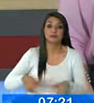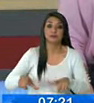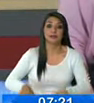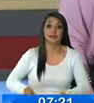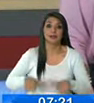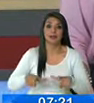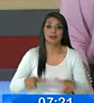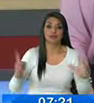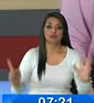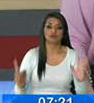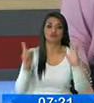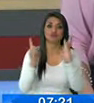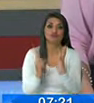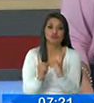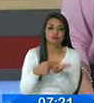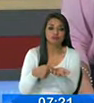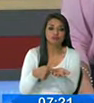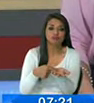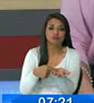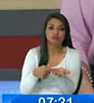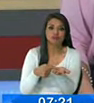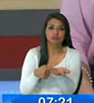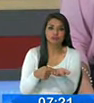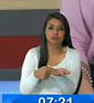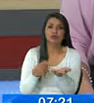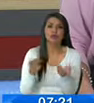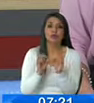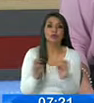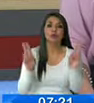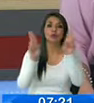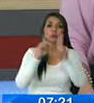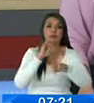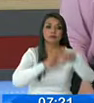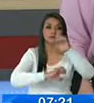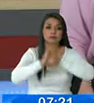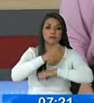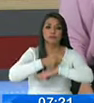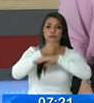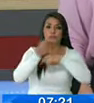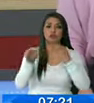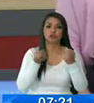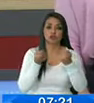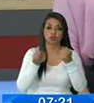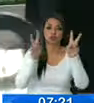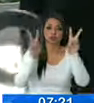Moreno. El objetivo fue tratar la asistencia de la ONU para la evaluación de autoridades de control.